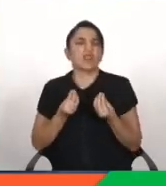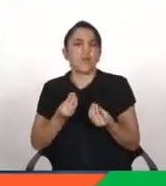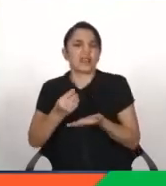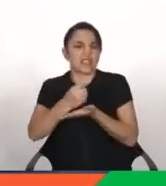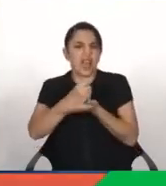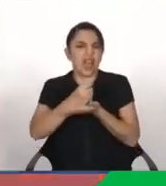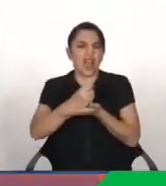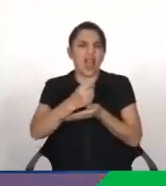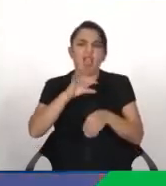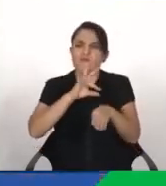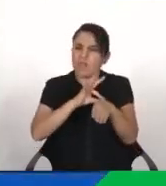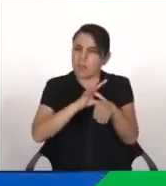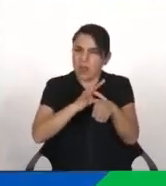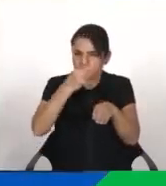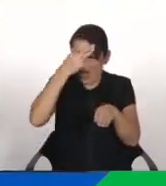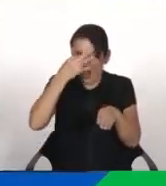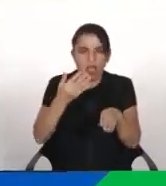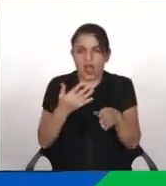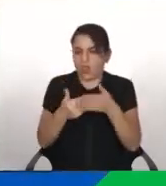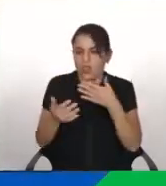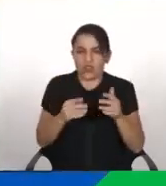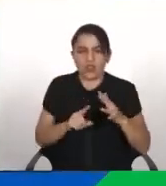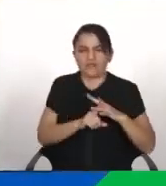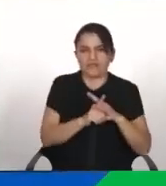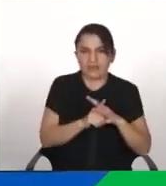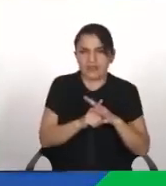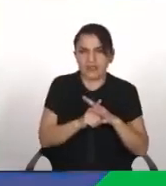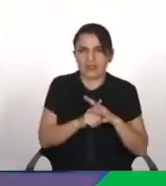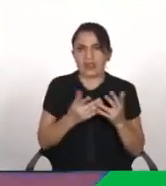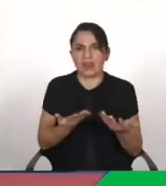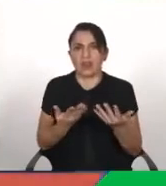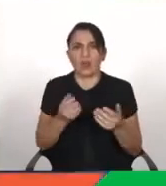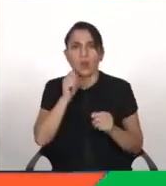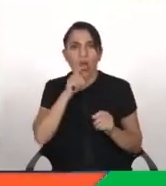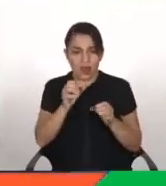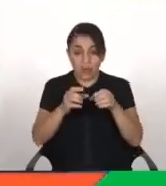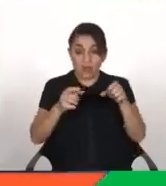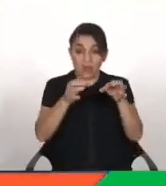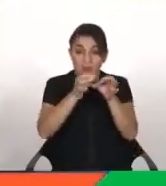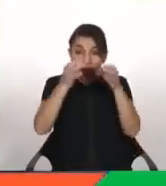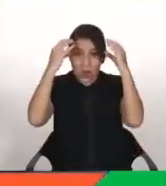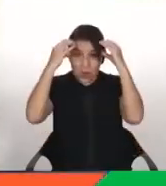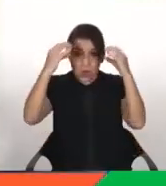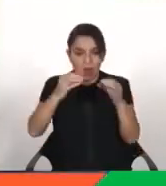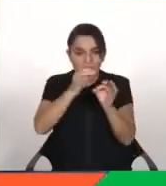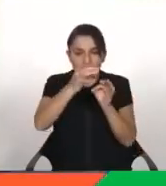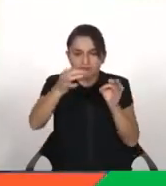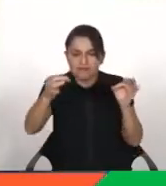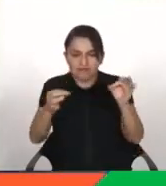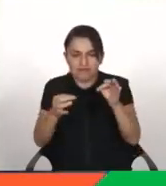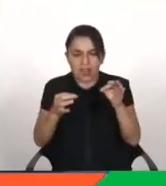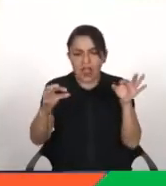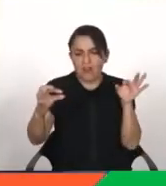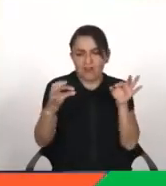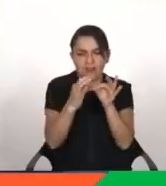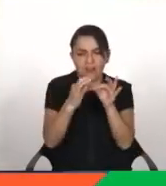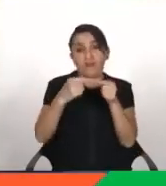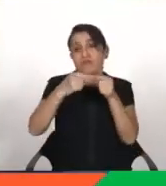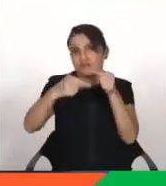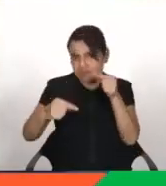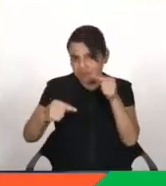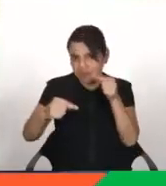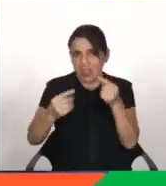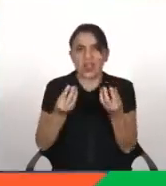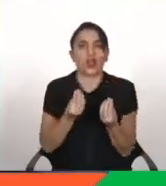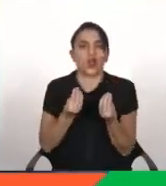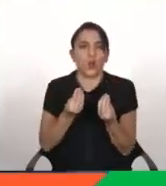esa enfermedad, es porque falta esta proteína, es porque falla ese receptor y cómo podemos arreglarlo, o sea, qué podemos darle a ese cerebro para